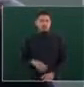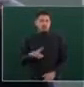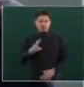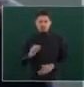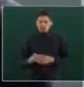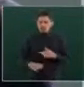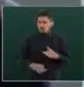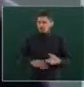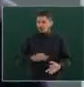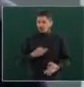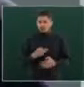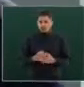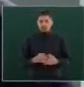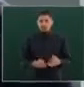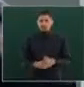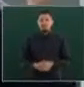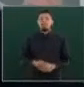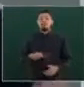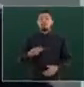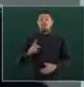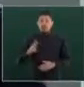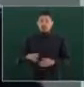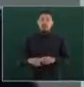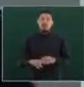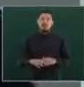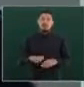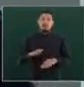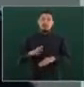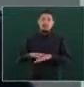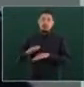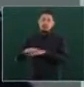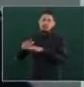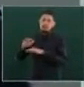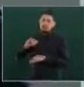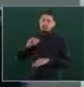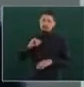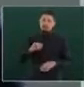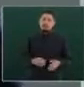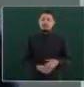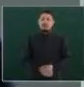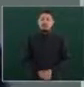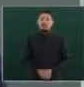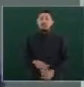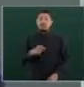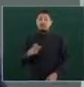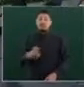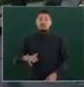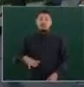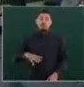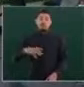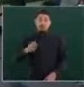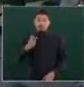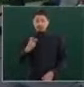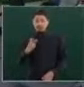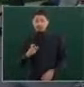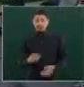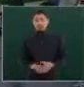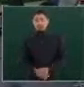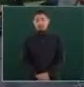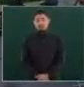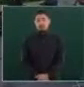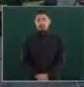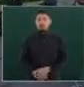y no nada más la vio y bueno si hoy que estamos en este día que se conmemora